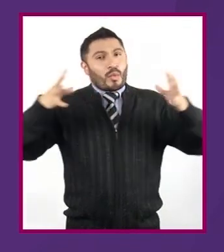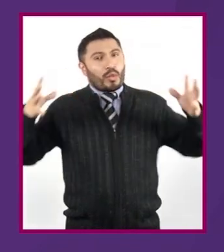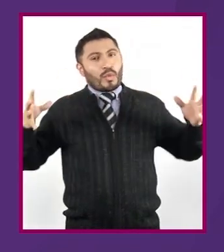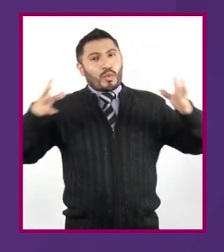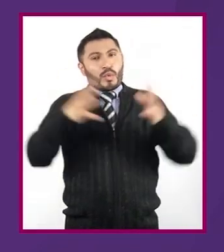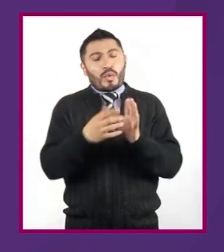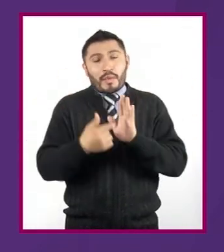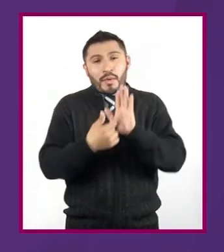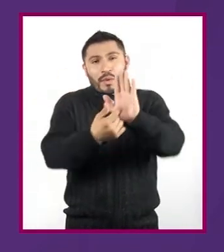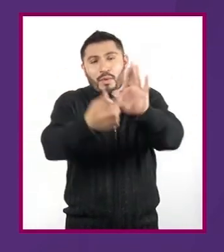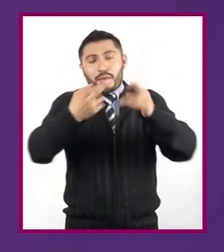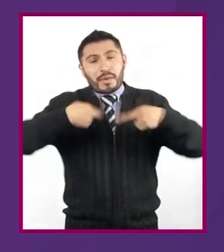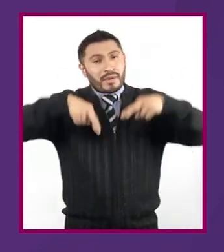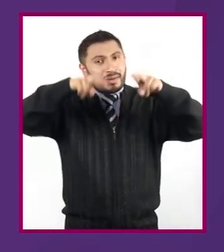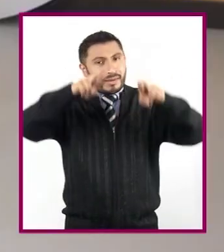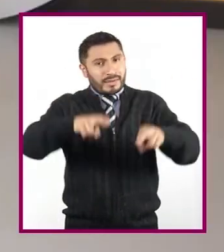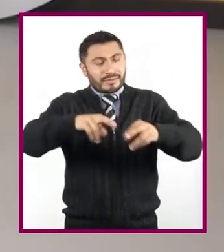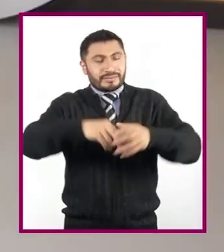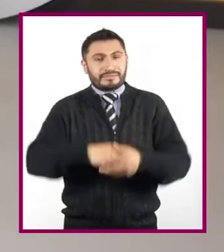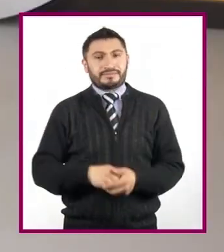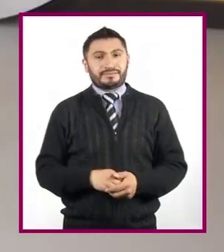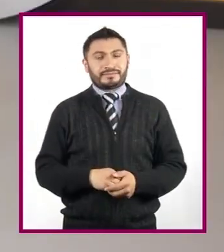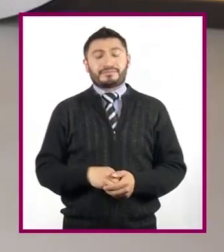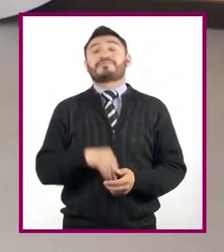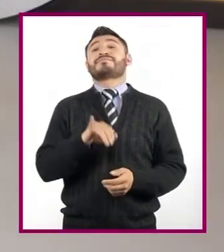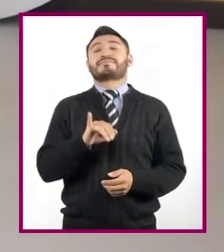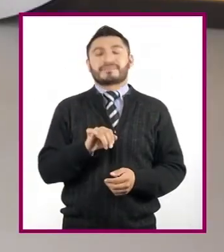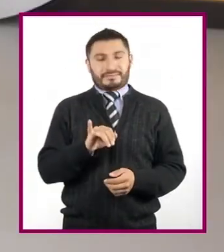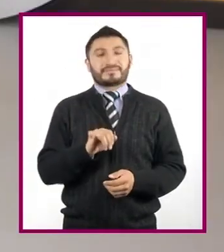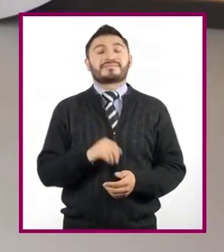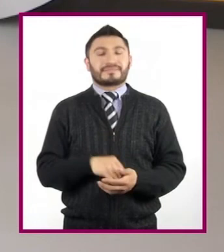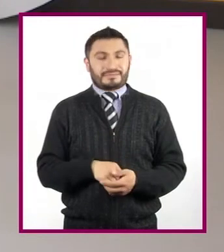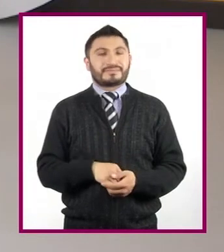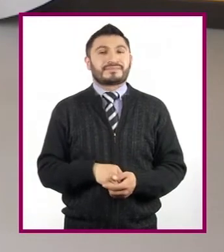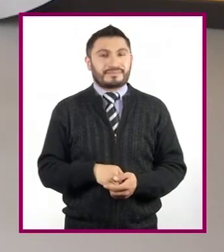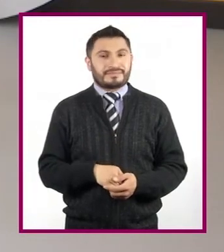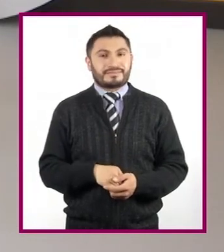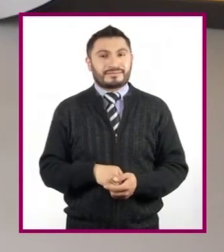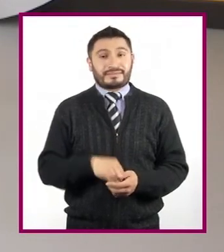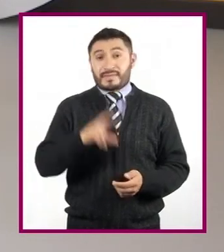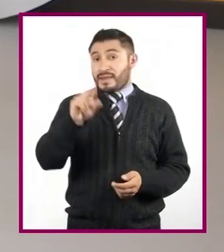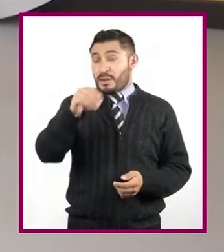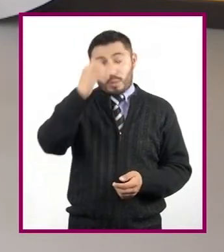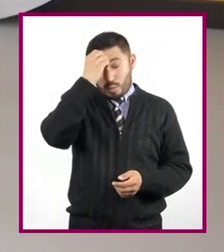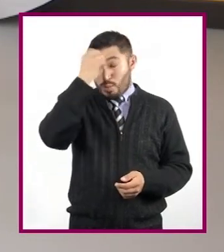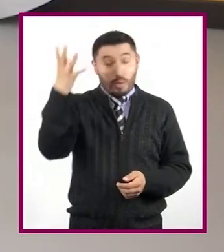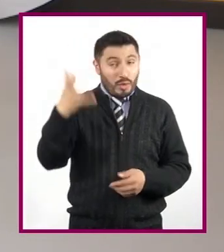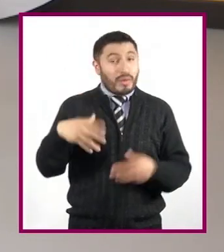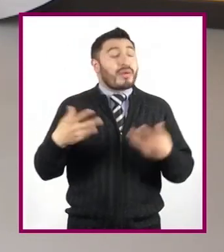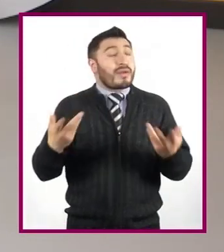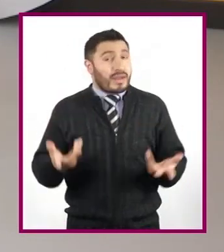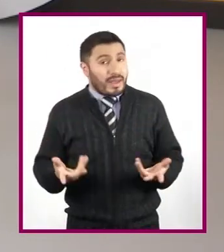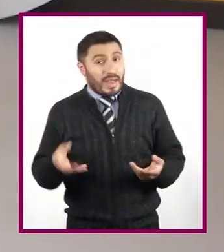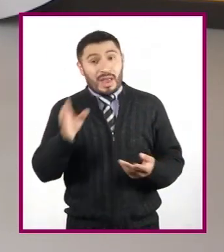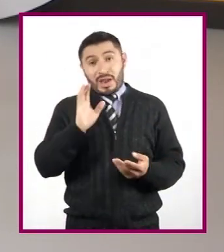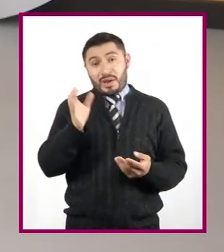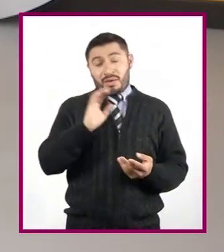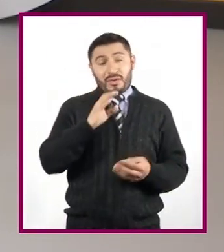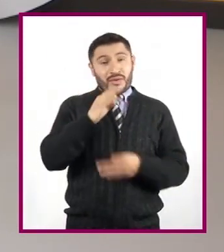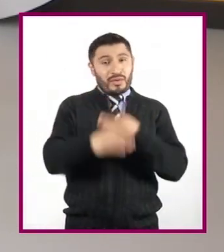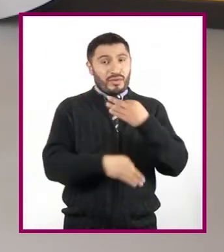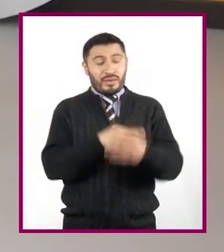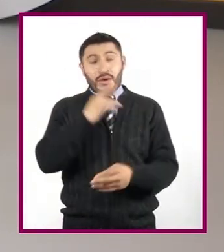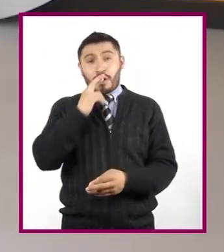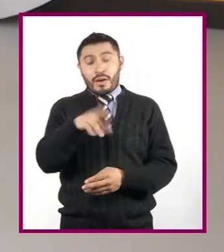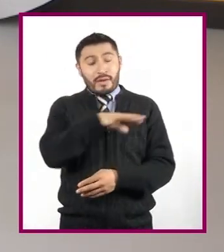muestra representativo. Así es, maestro Luis. Sin olvidar que cuando se generalizan los